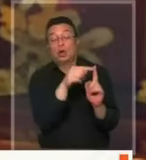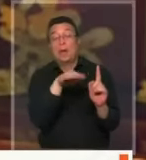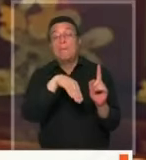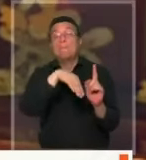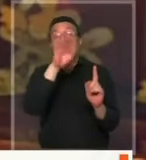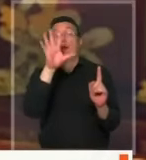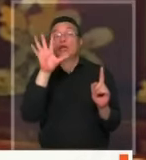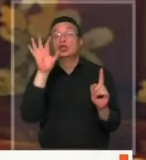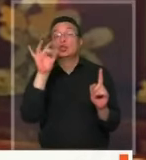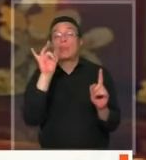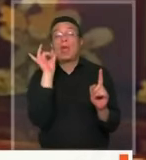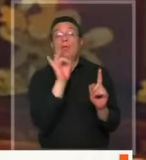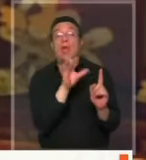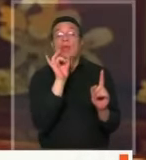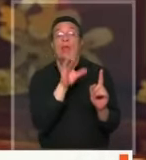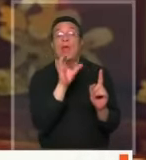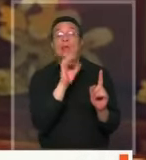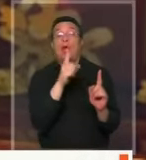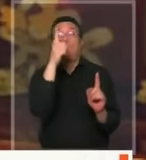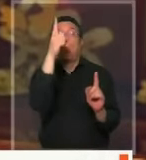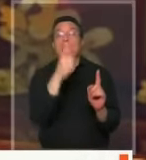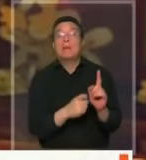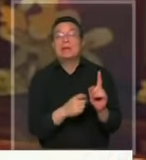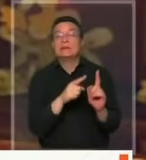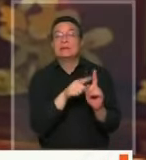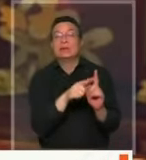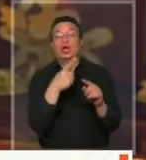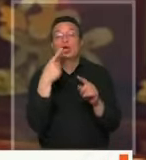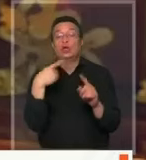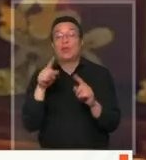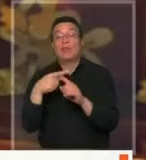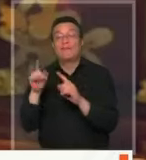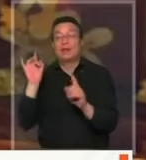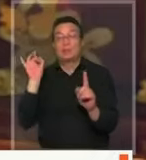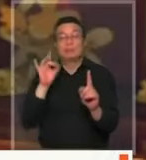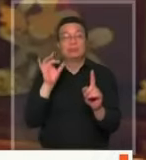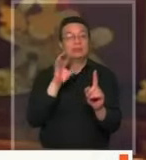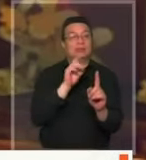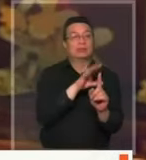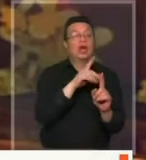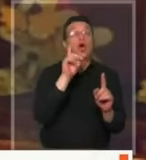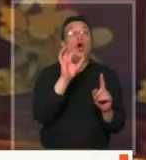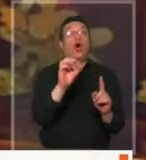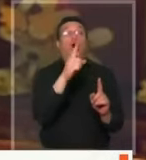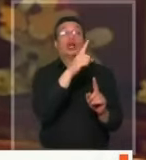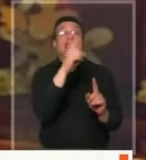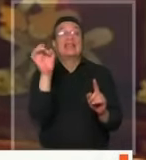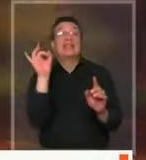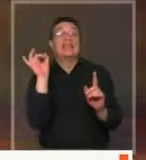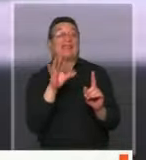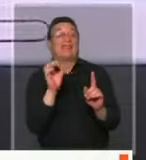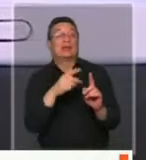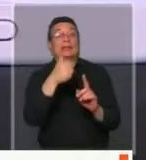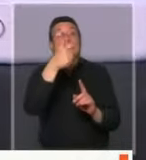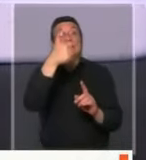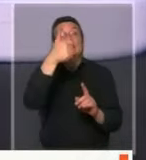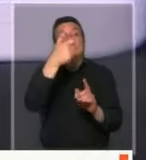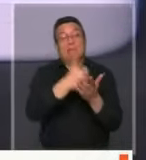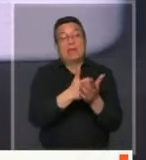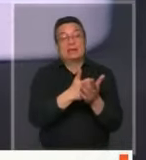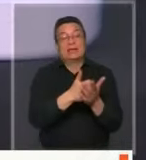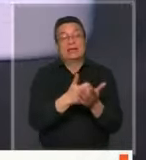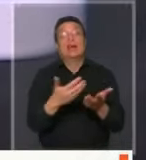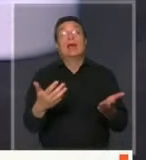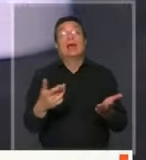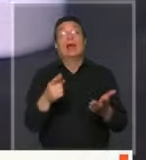50 transferencias en un mes de RUT distintos o más de 100 transferencias en un semestre.